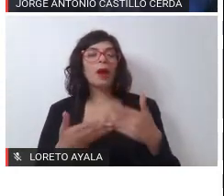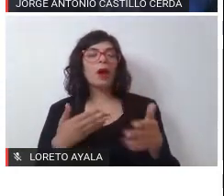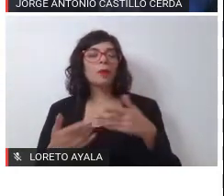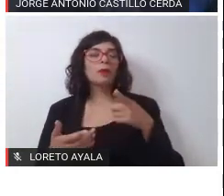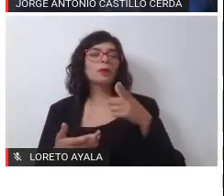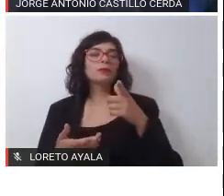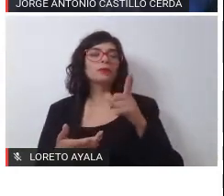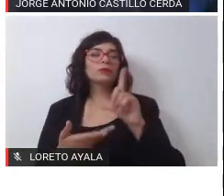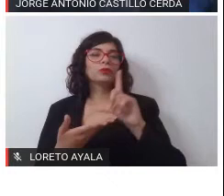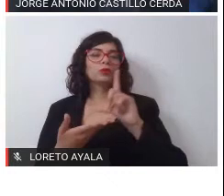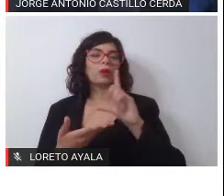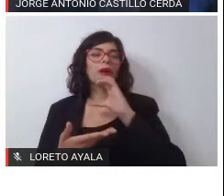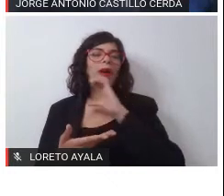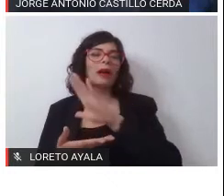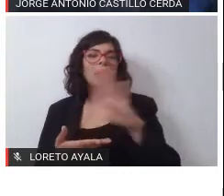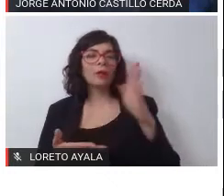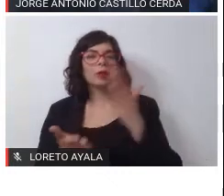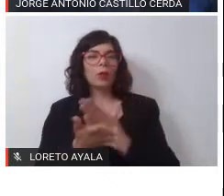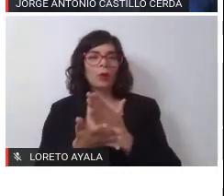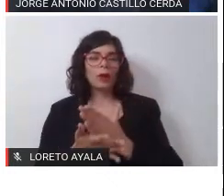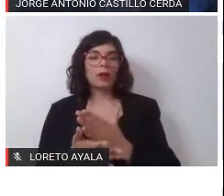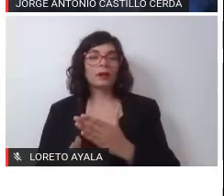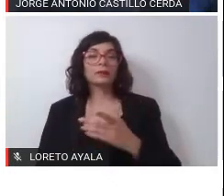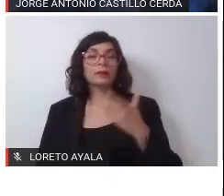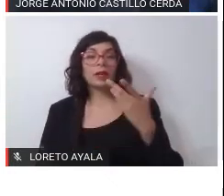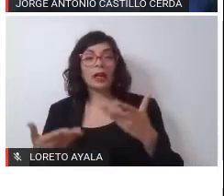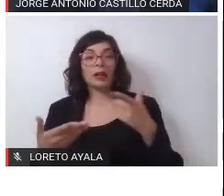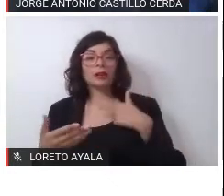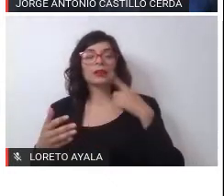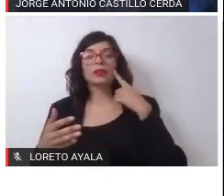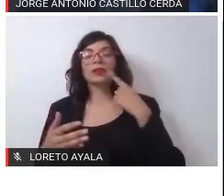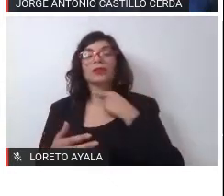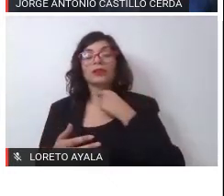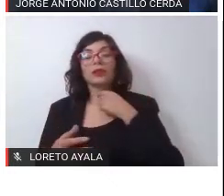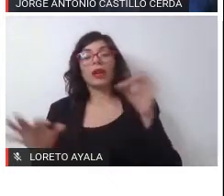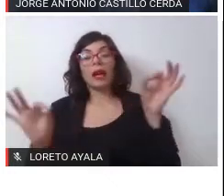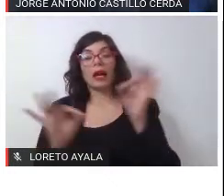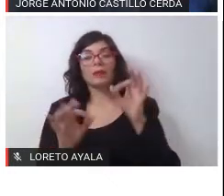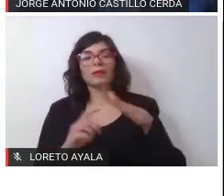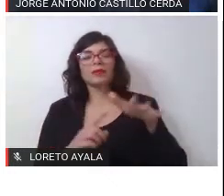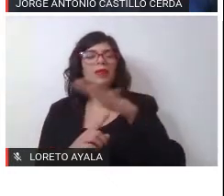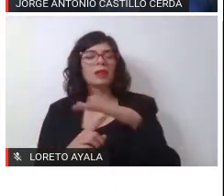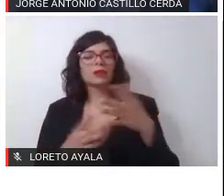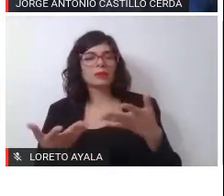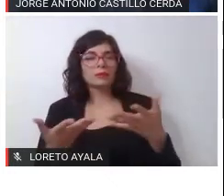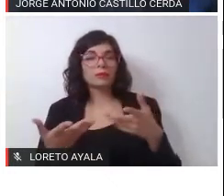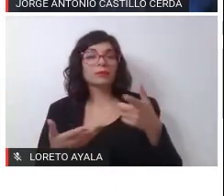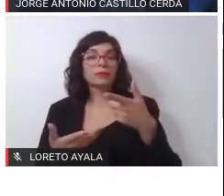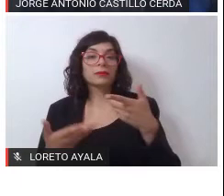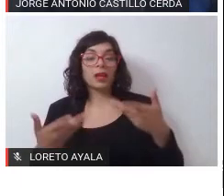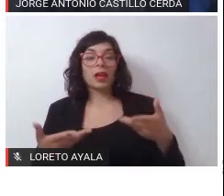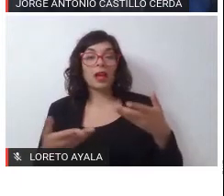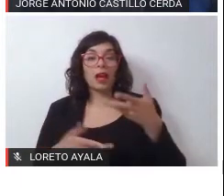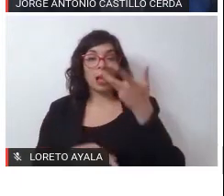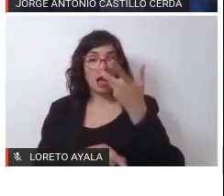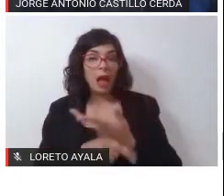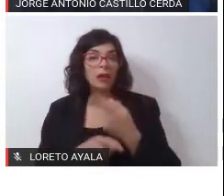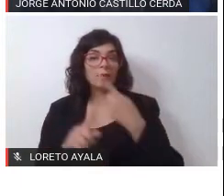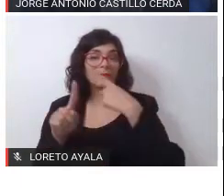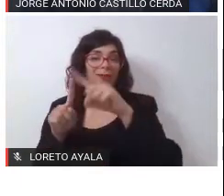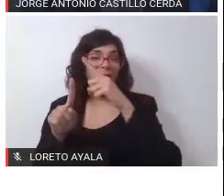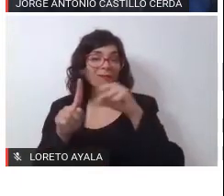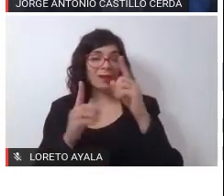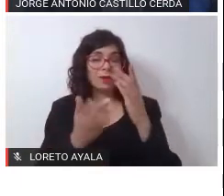¿Ya? Y aquí ya quiero plantear la situación. Existen establecimientos básicos